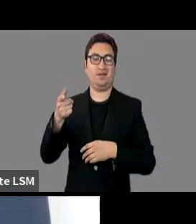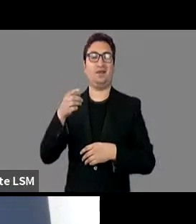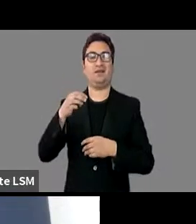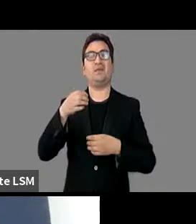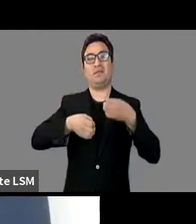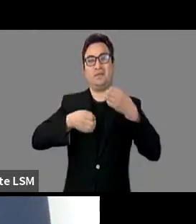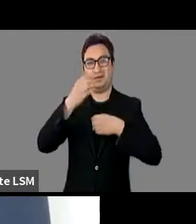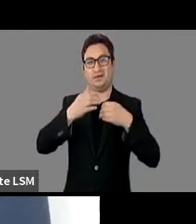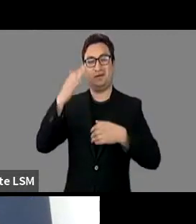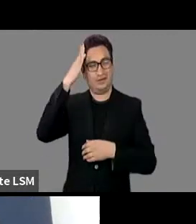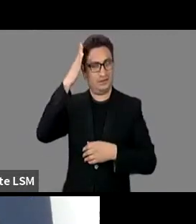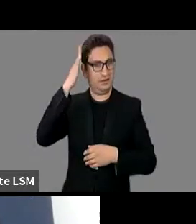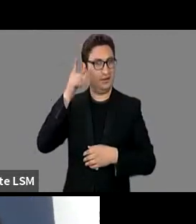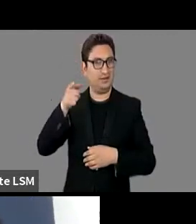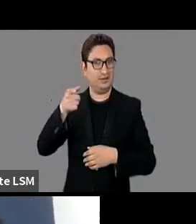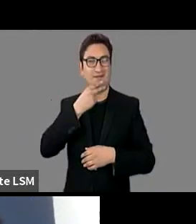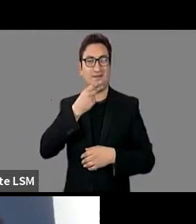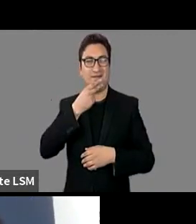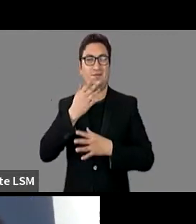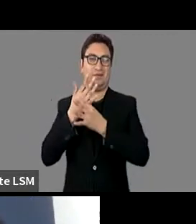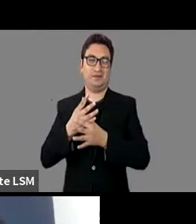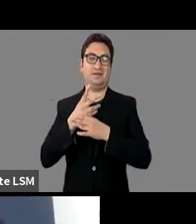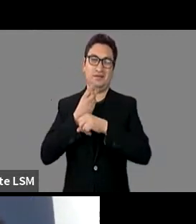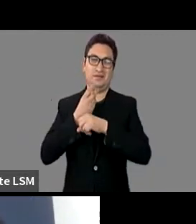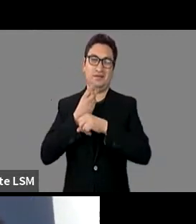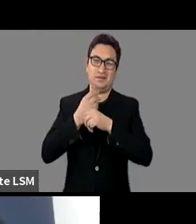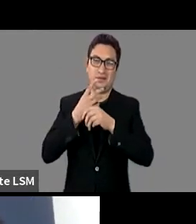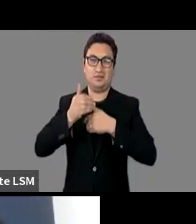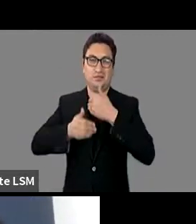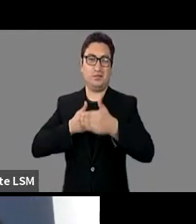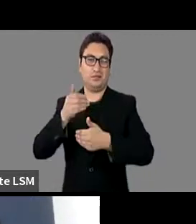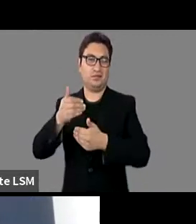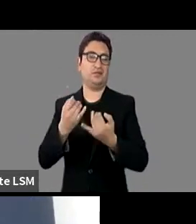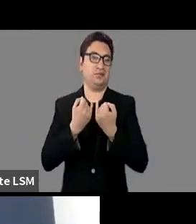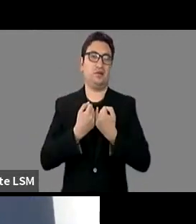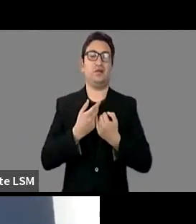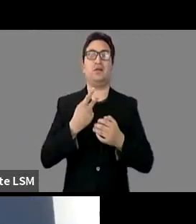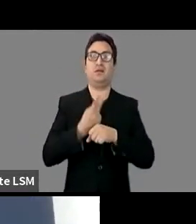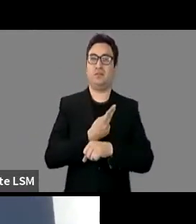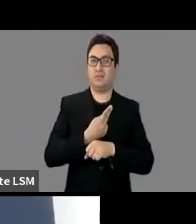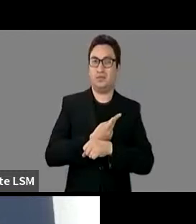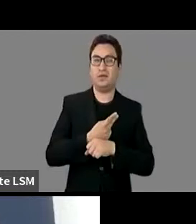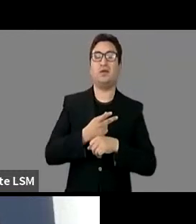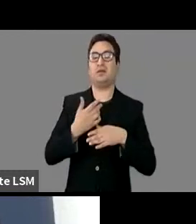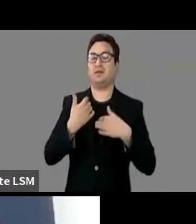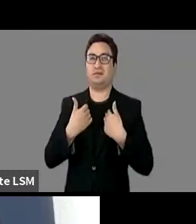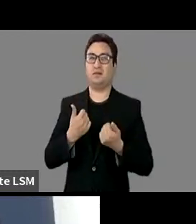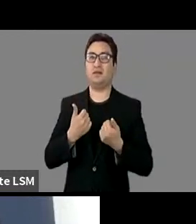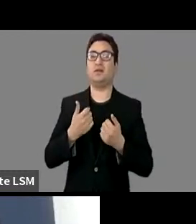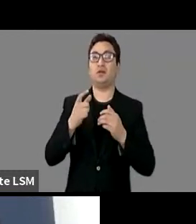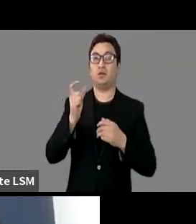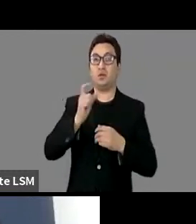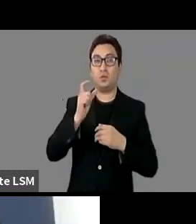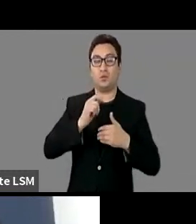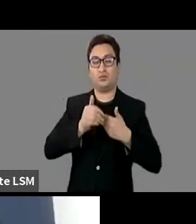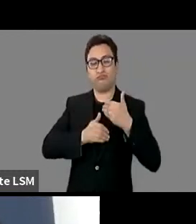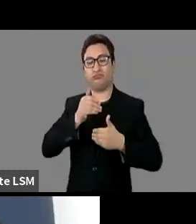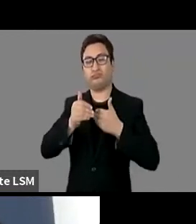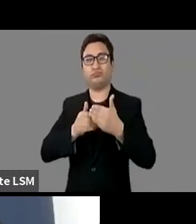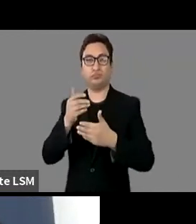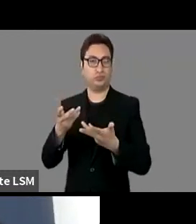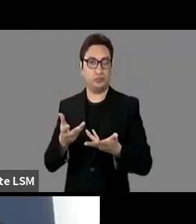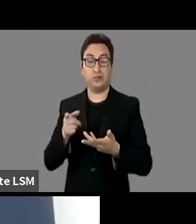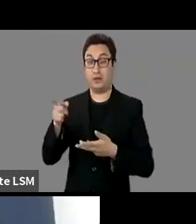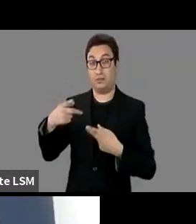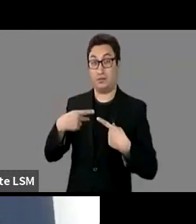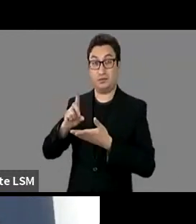dentro de los ajustes procedimentales, ¿no? ¿Qué pasa con esta comprensión de lo que está pasando en su proceso, ¿no? Y tiene que ver